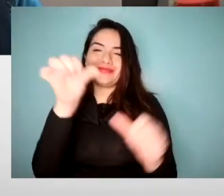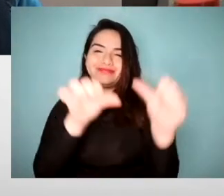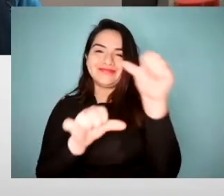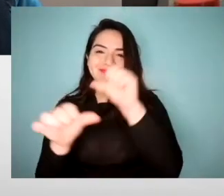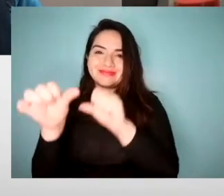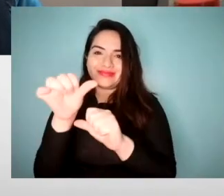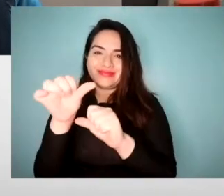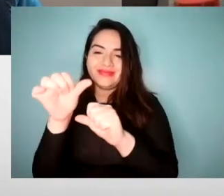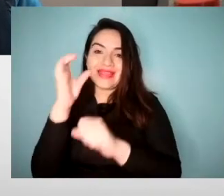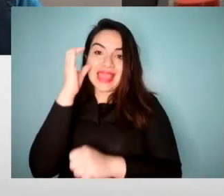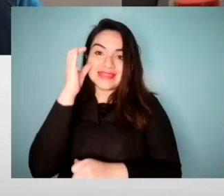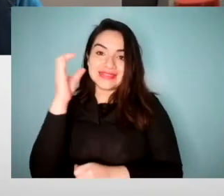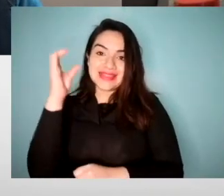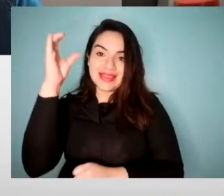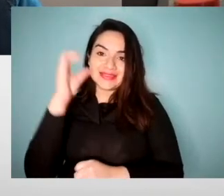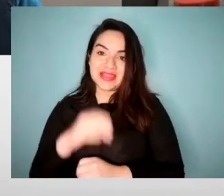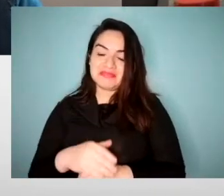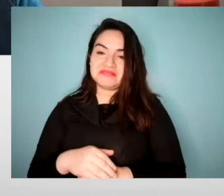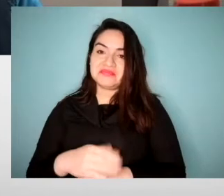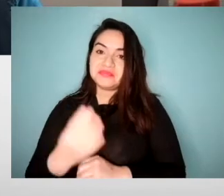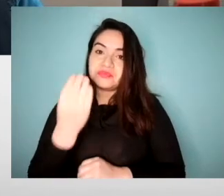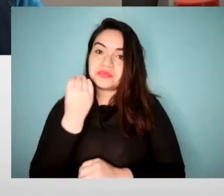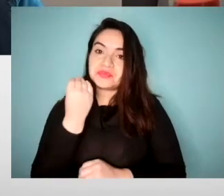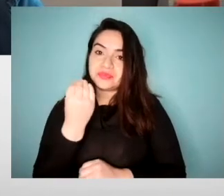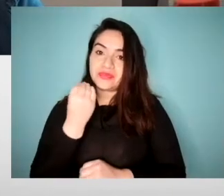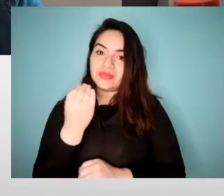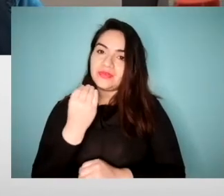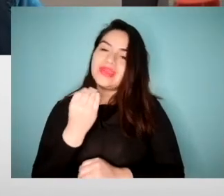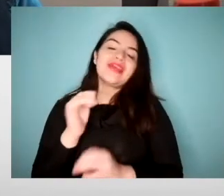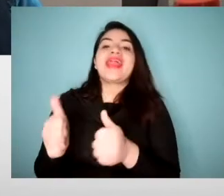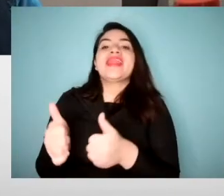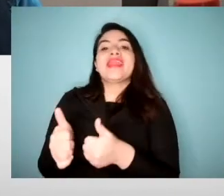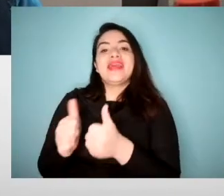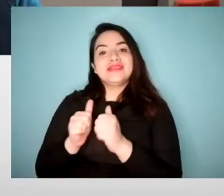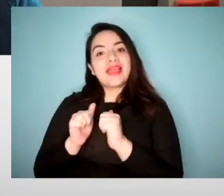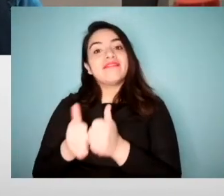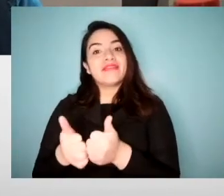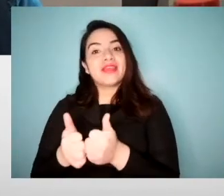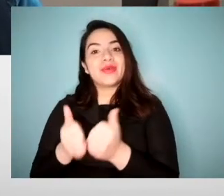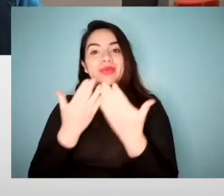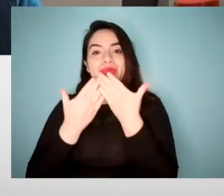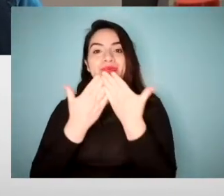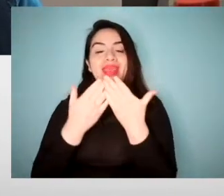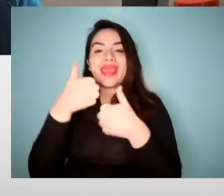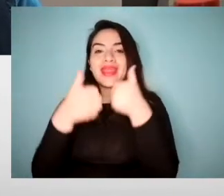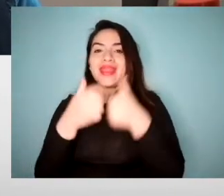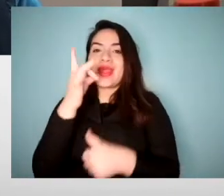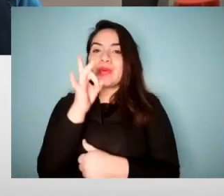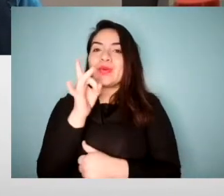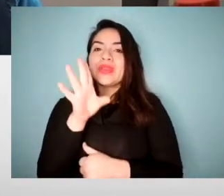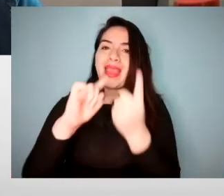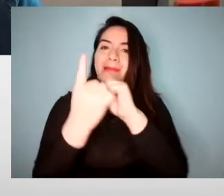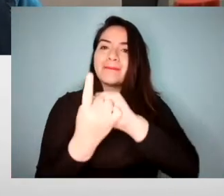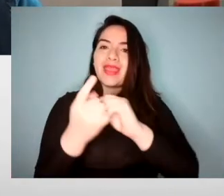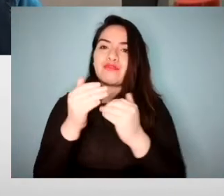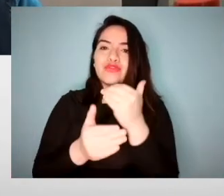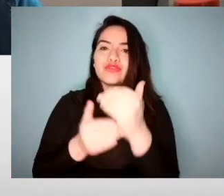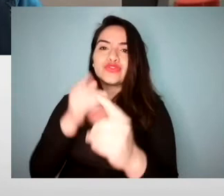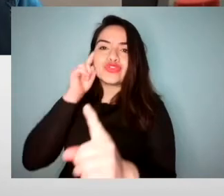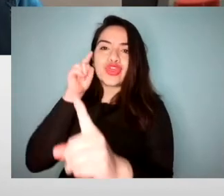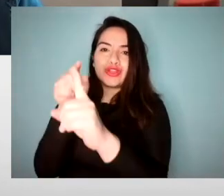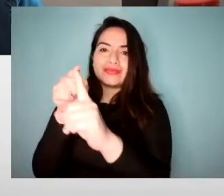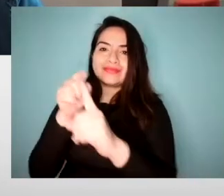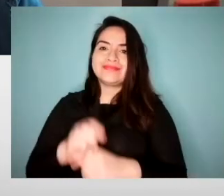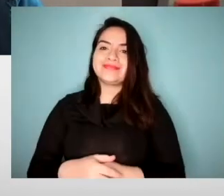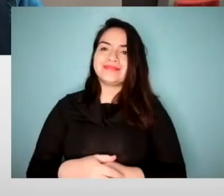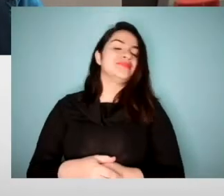tomar a lo mejor un desafío de estudiar una carrera única a nivel nacional. Súper.